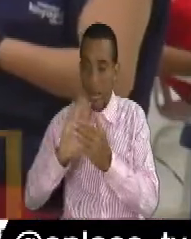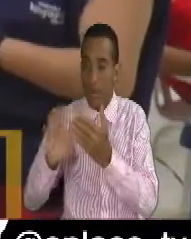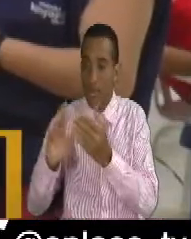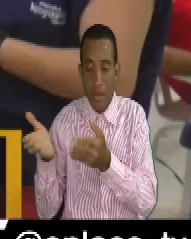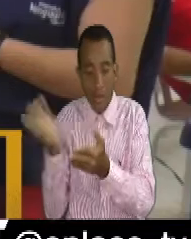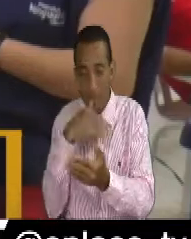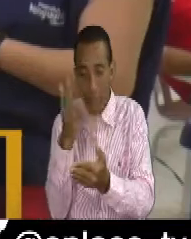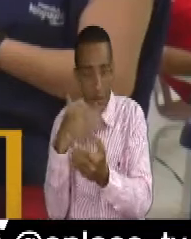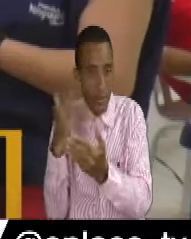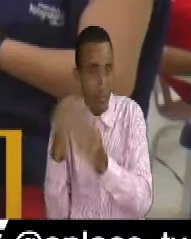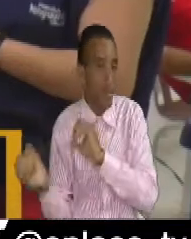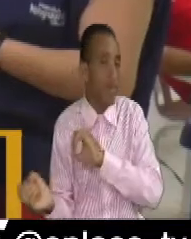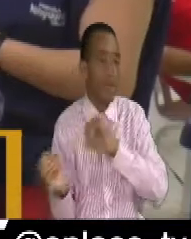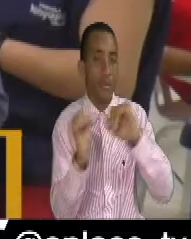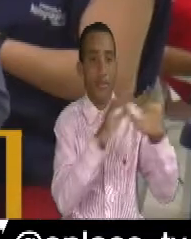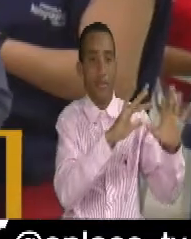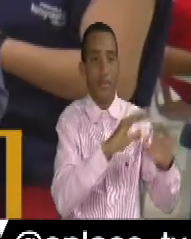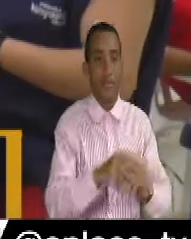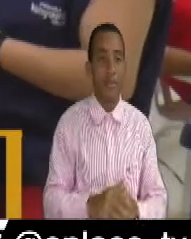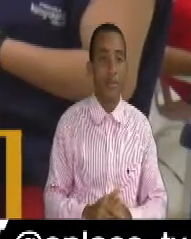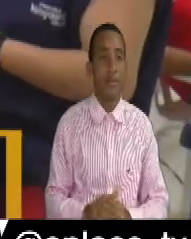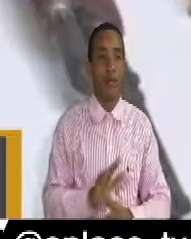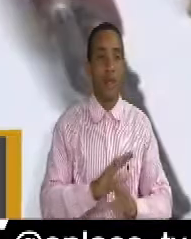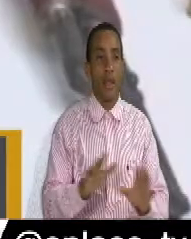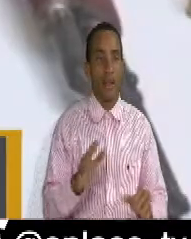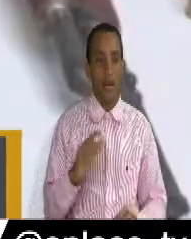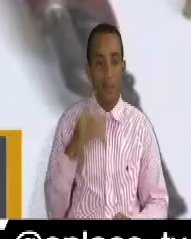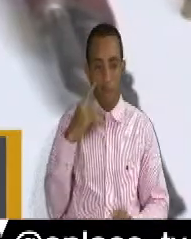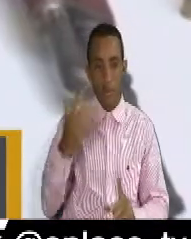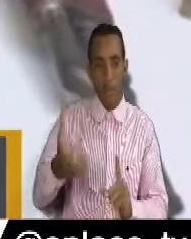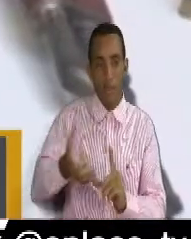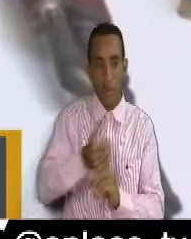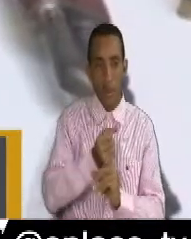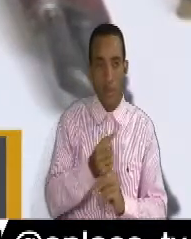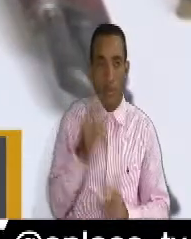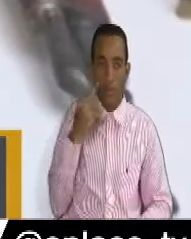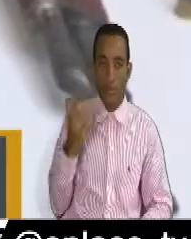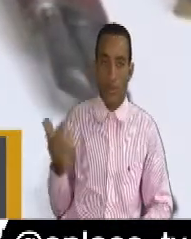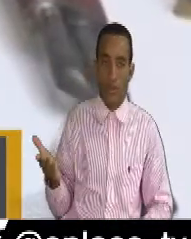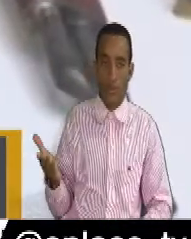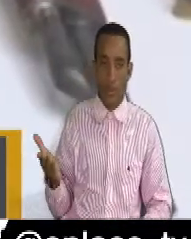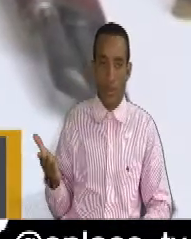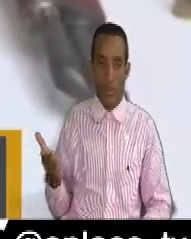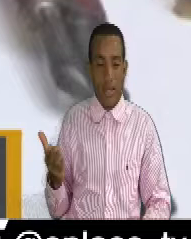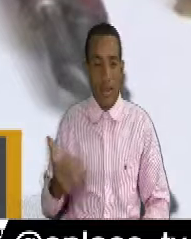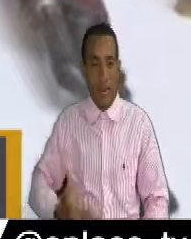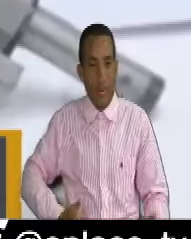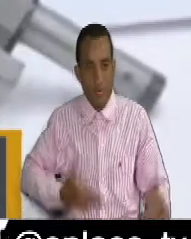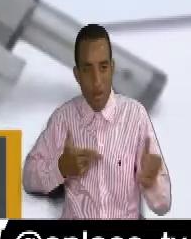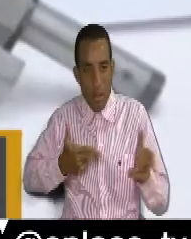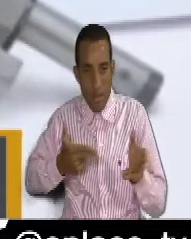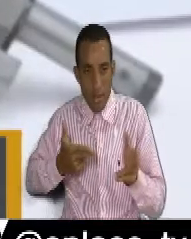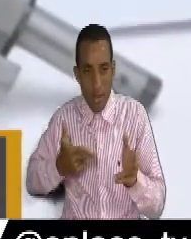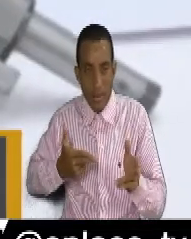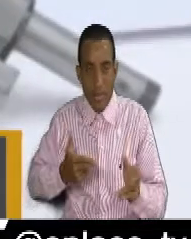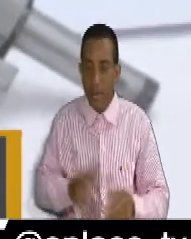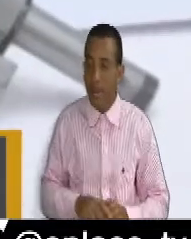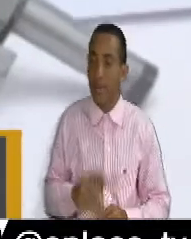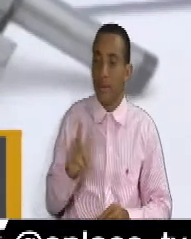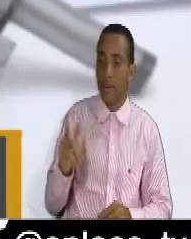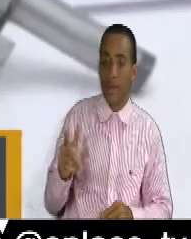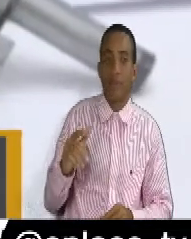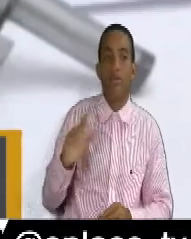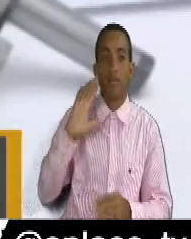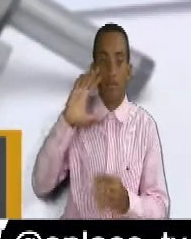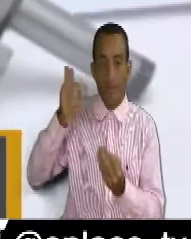del predio donde vivía la familia, al parecer fue encontrada por las autoridades una caleta de armas perteneciente al cabecilla de una organización